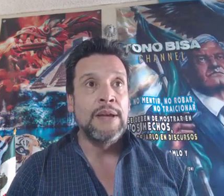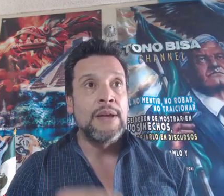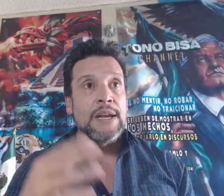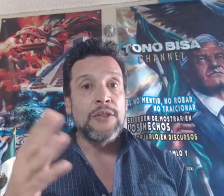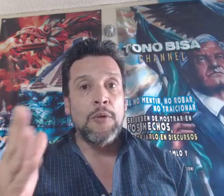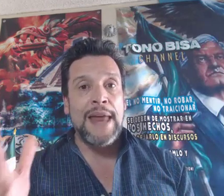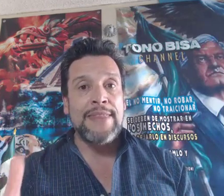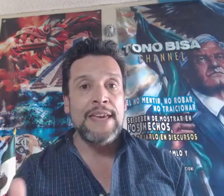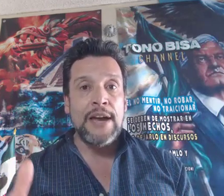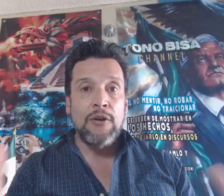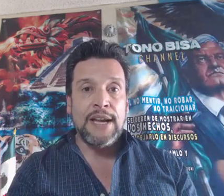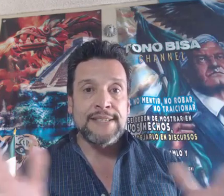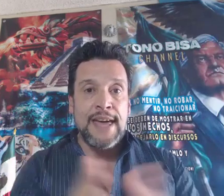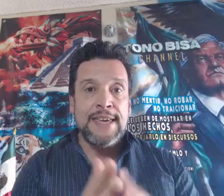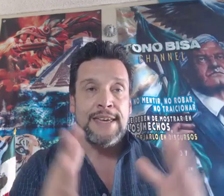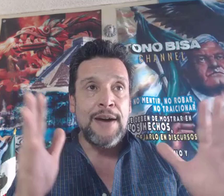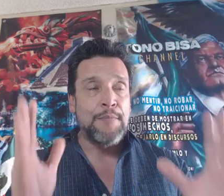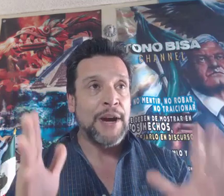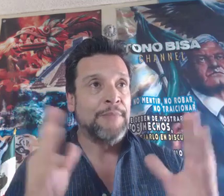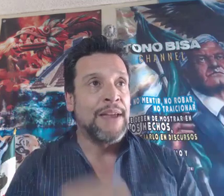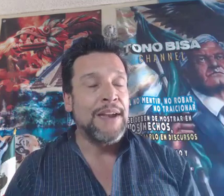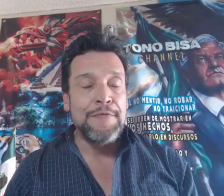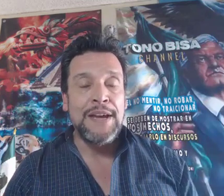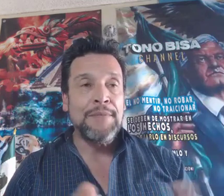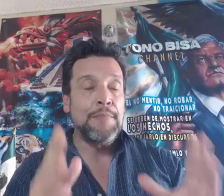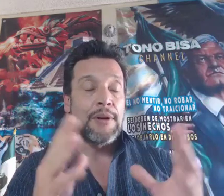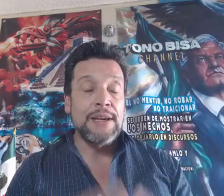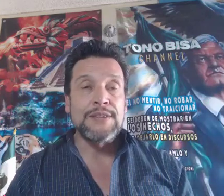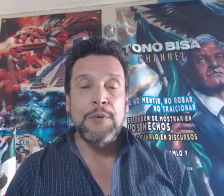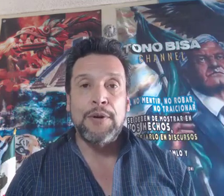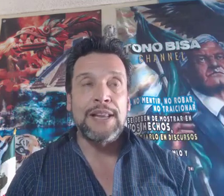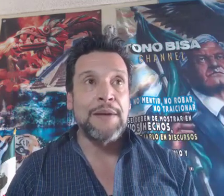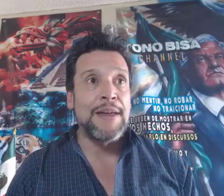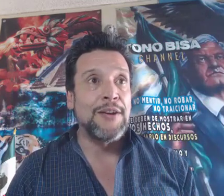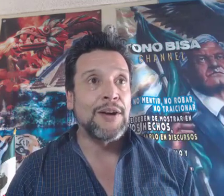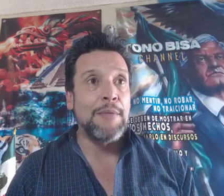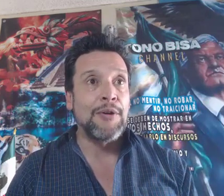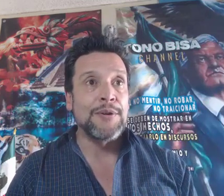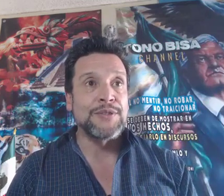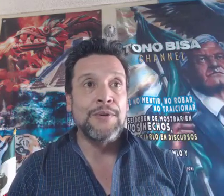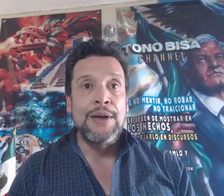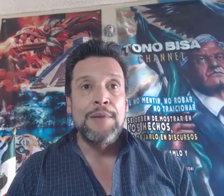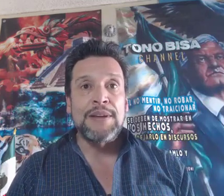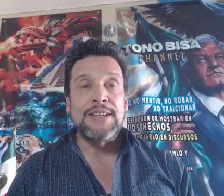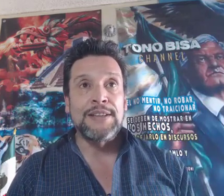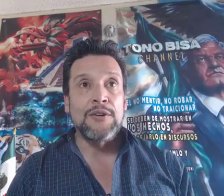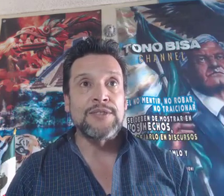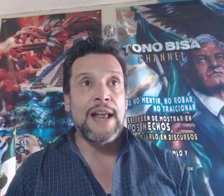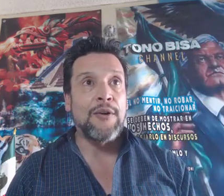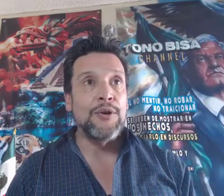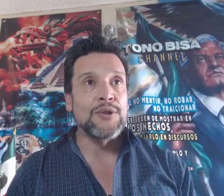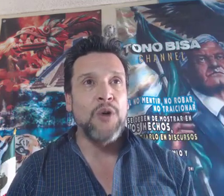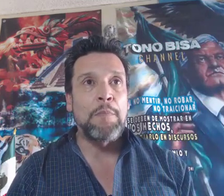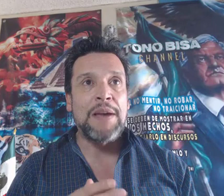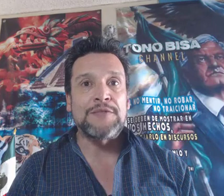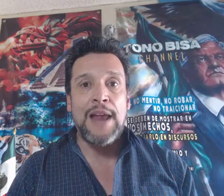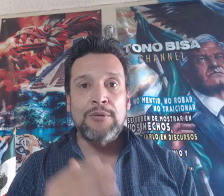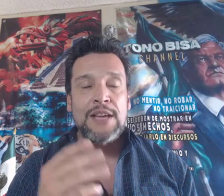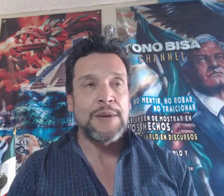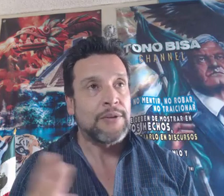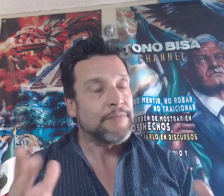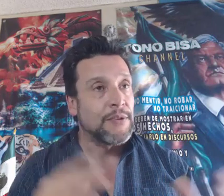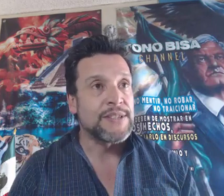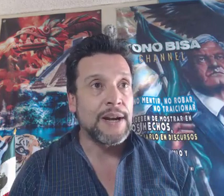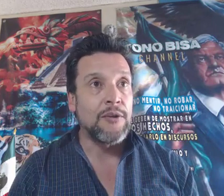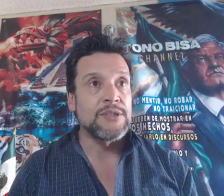queso y doblar y llano quesadilla bueno en fin por esto por el tema de lo que habló nuestro presidente a los tlacoyos sopes